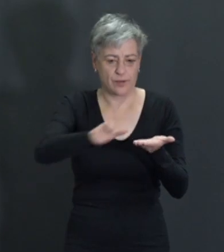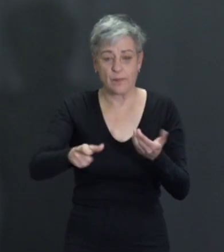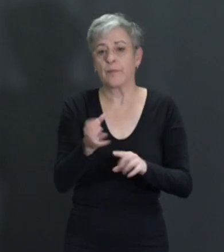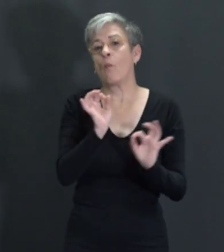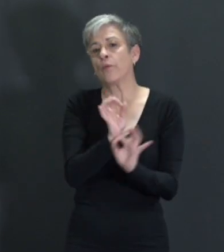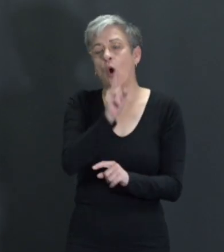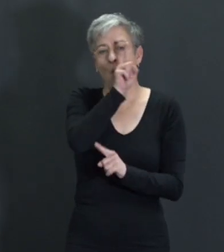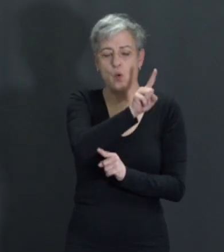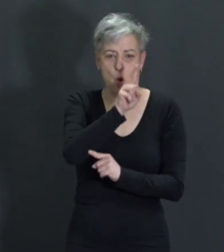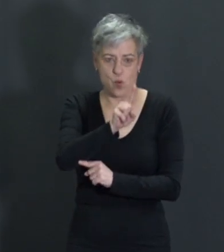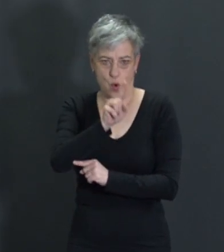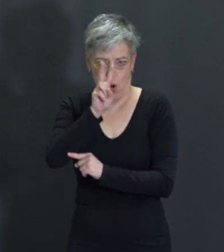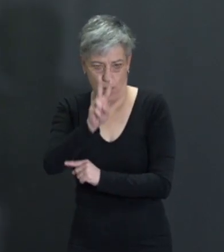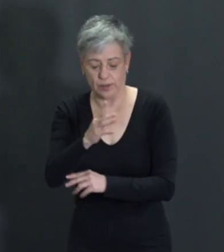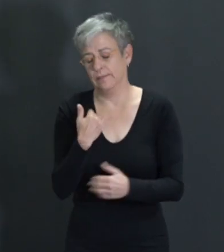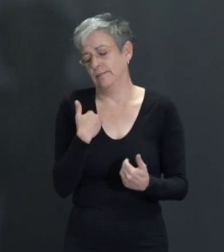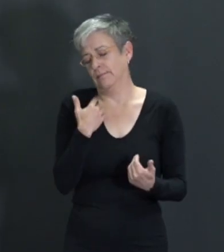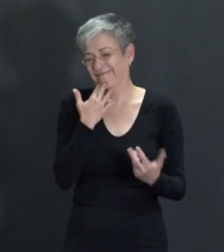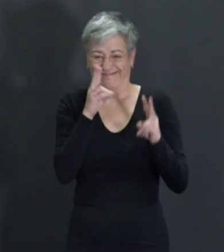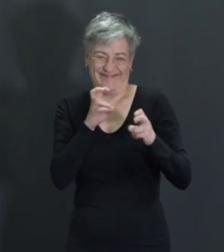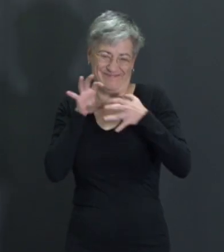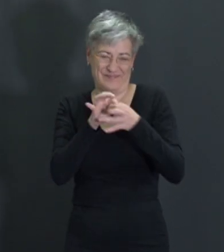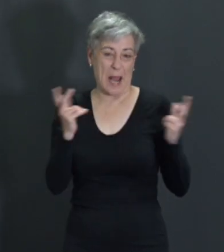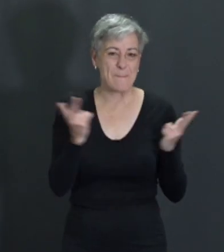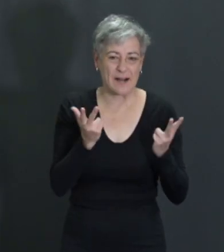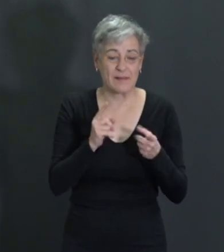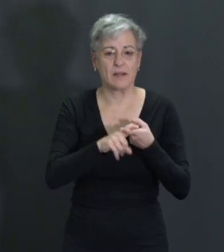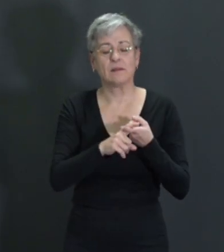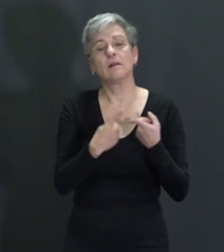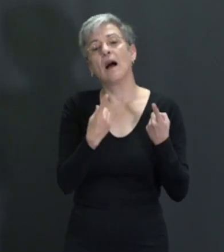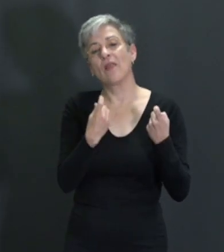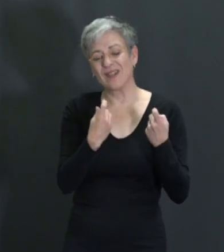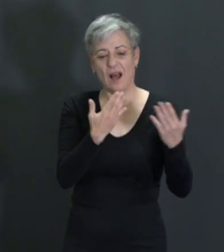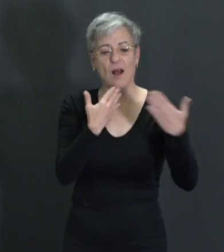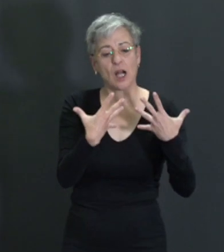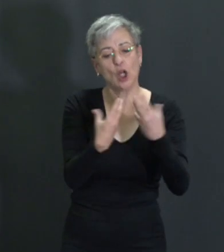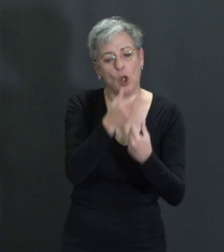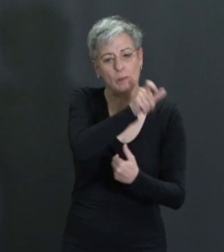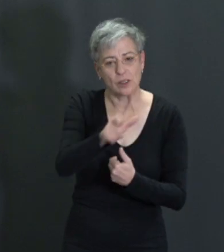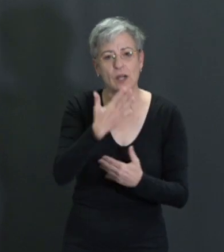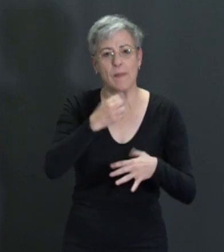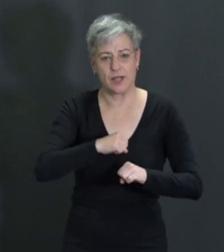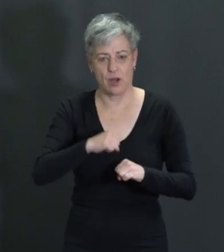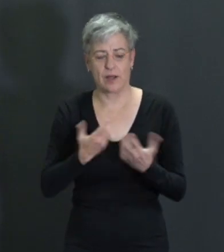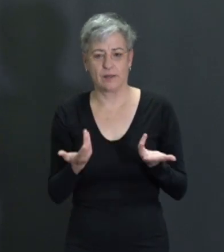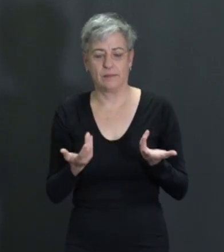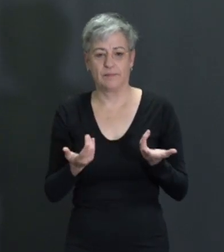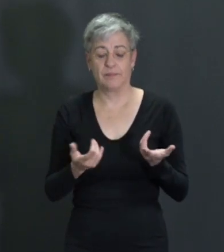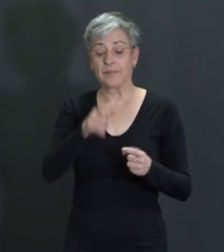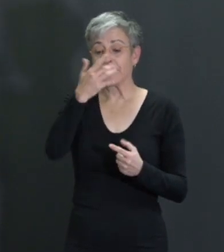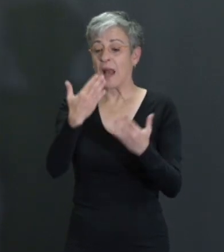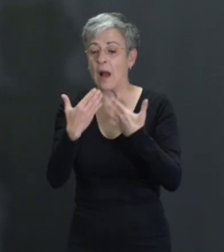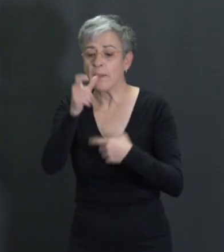112, volviendo al contexto de las emergencias, hay que hablar con las personas mayores, hay que hablar con las personas con